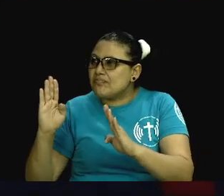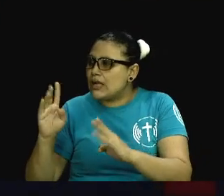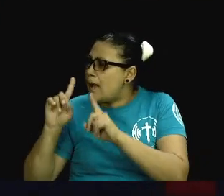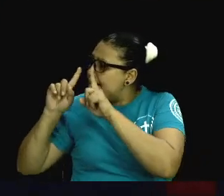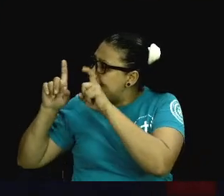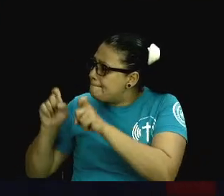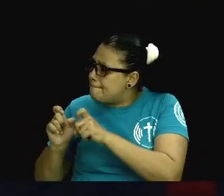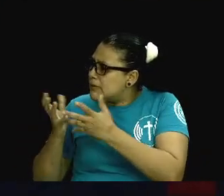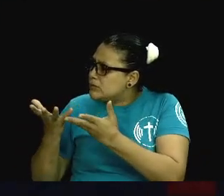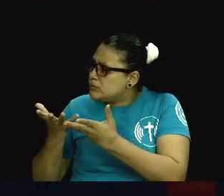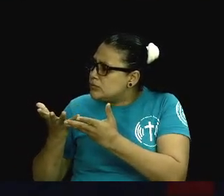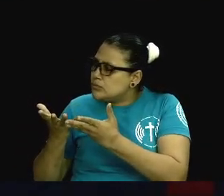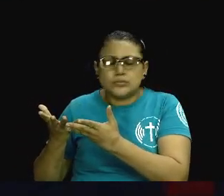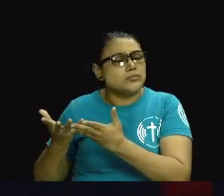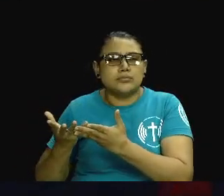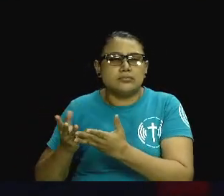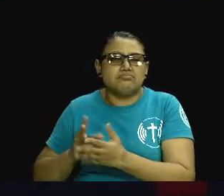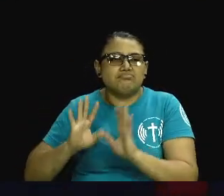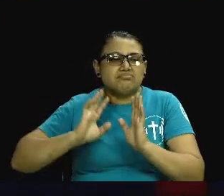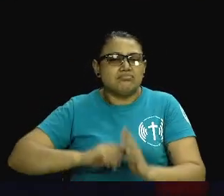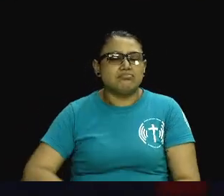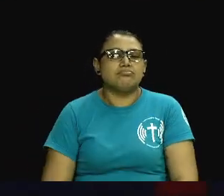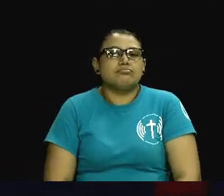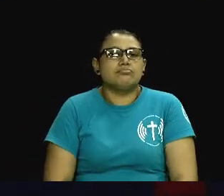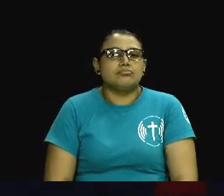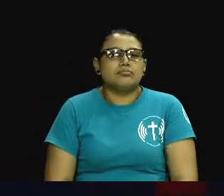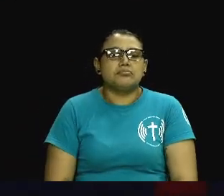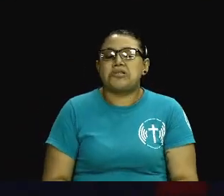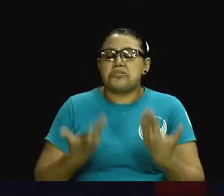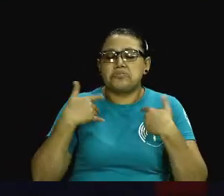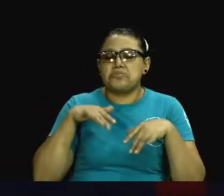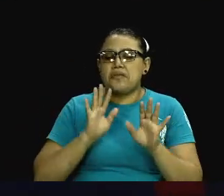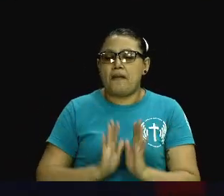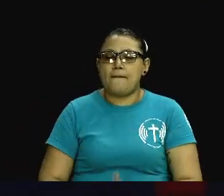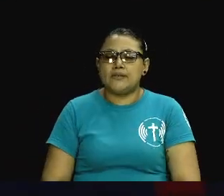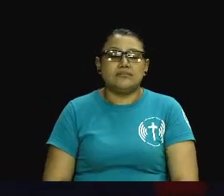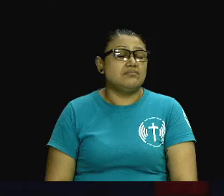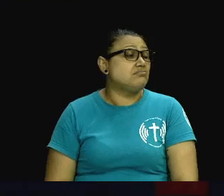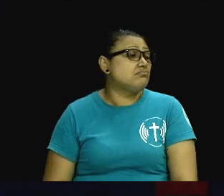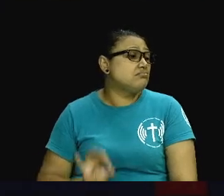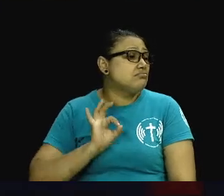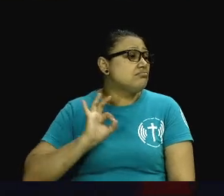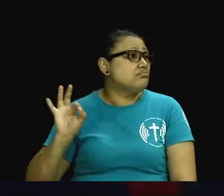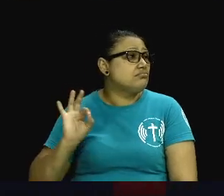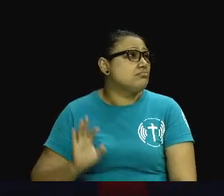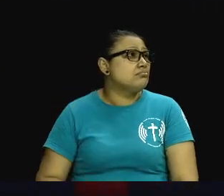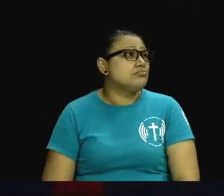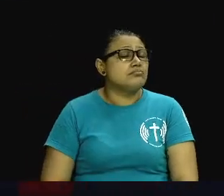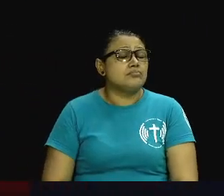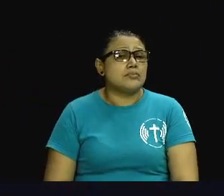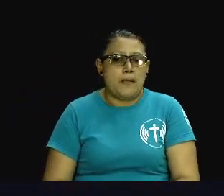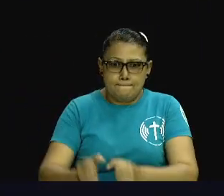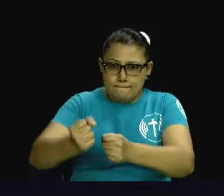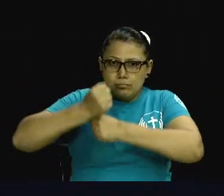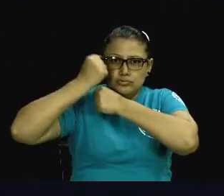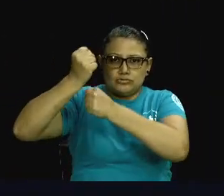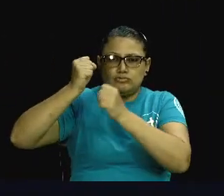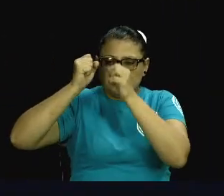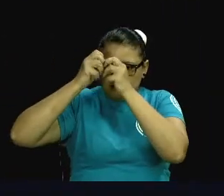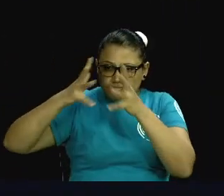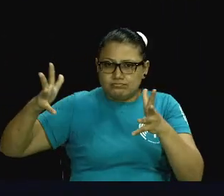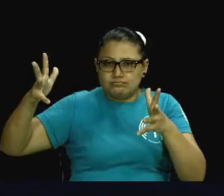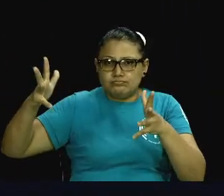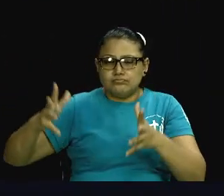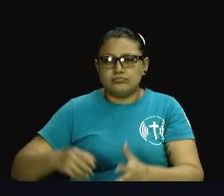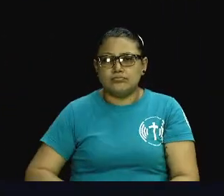pregunto el día si crees que dios no es simplemente ignoraba el poder sobrenatural de dios y mira lo que